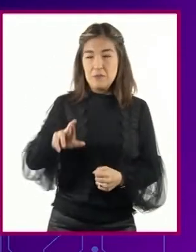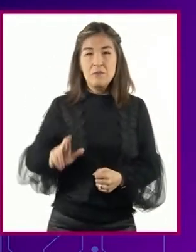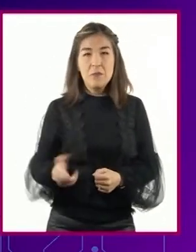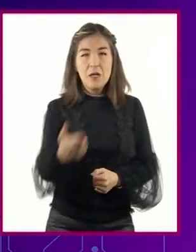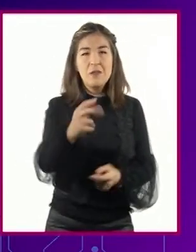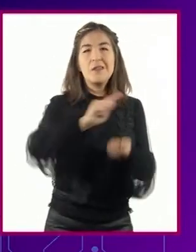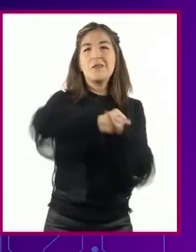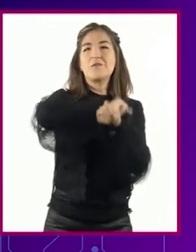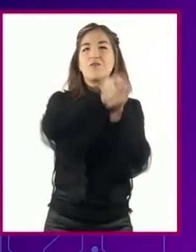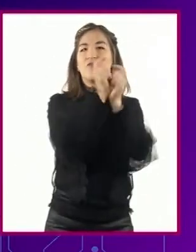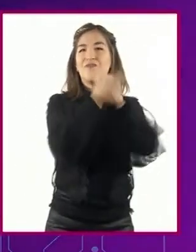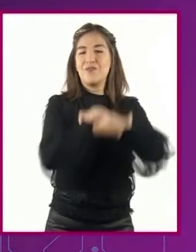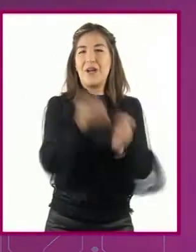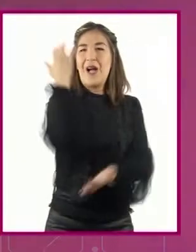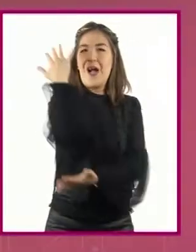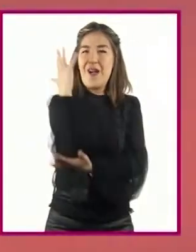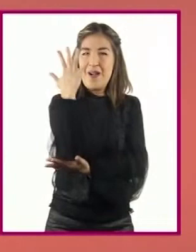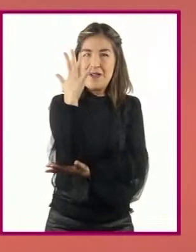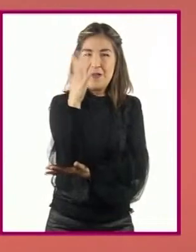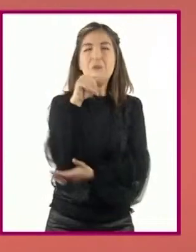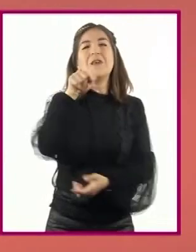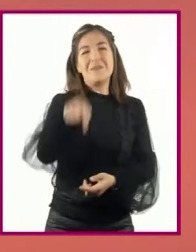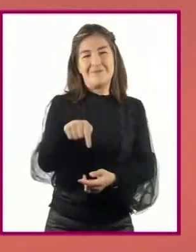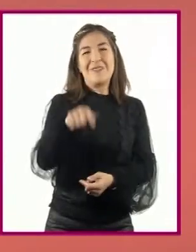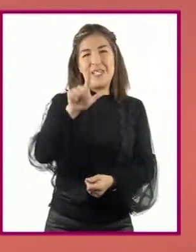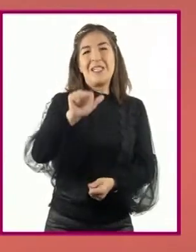transformó en un árbol, en un laurel.